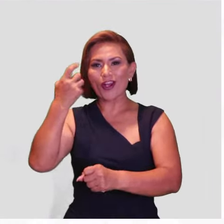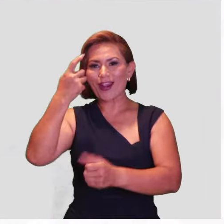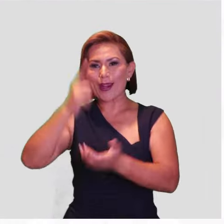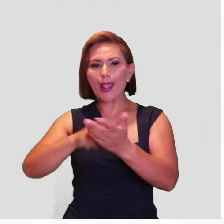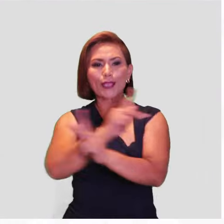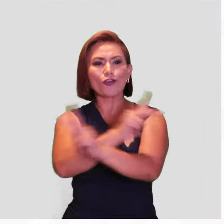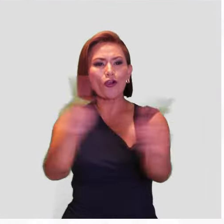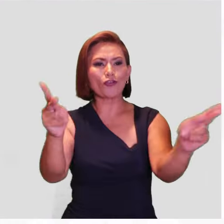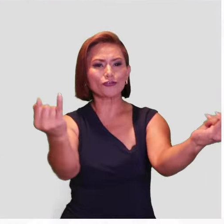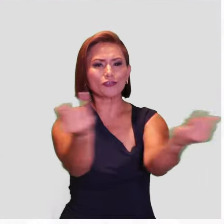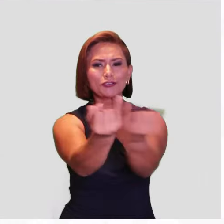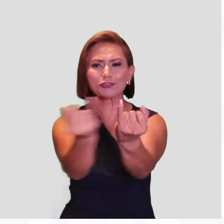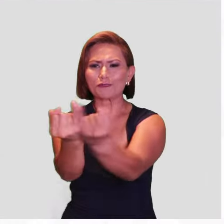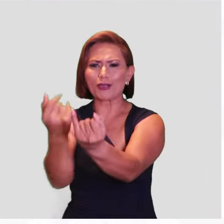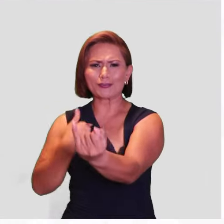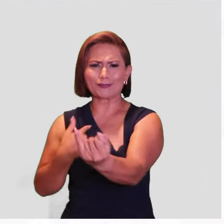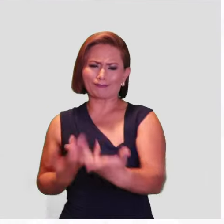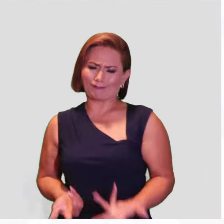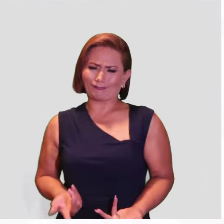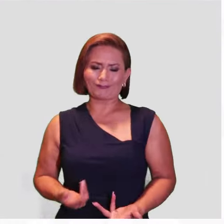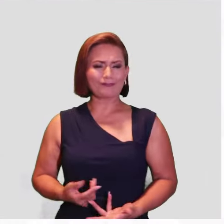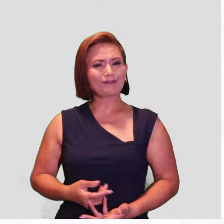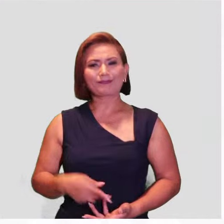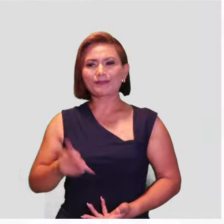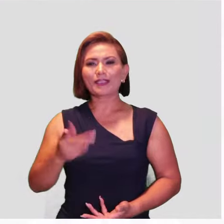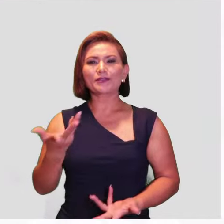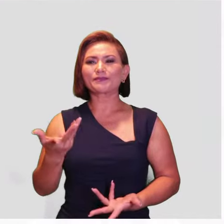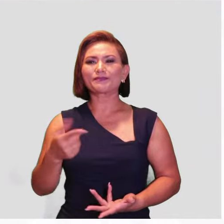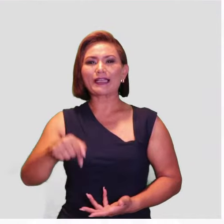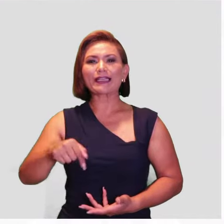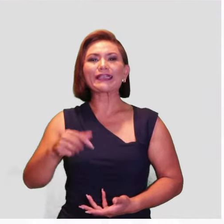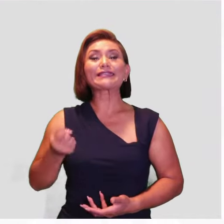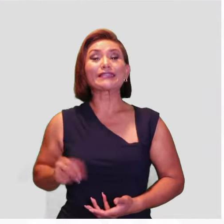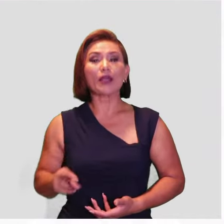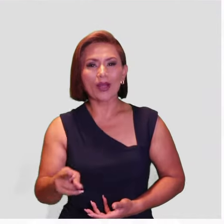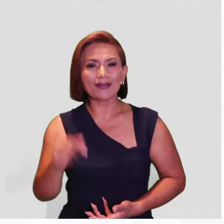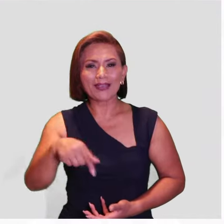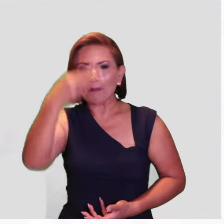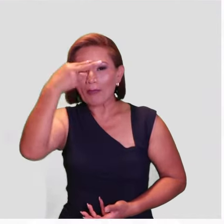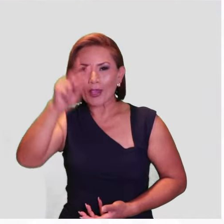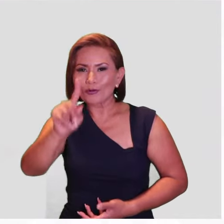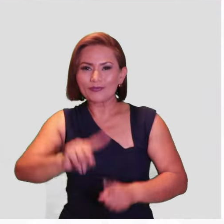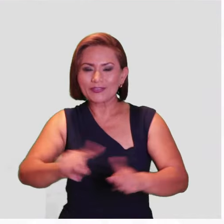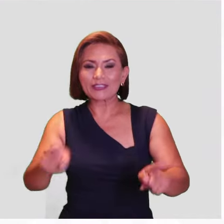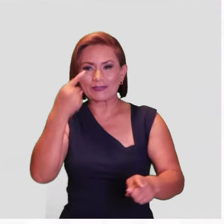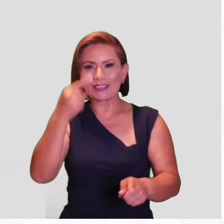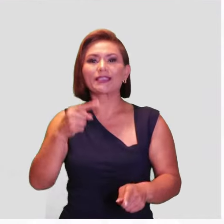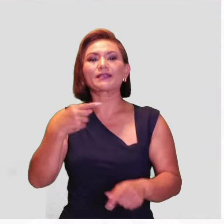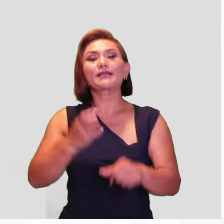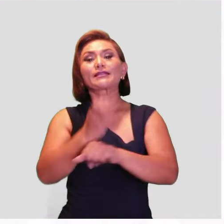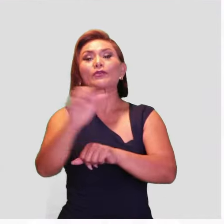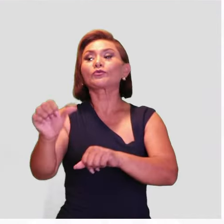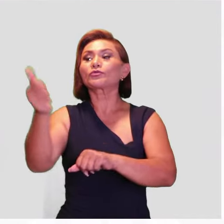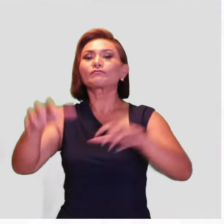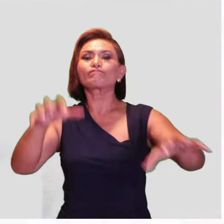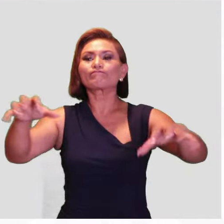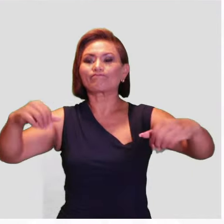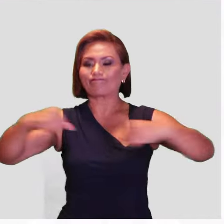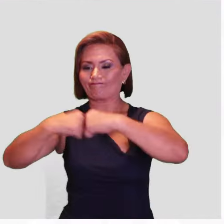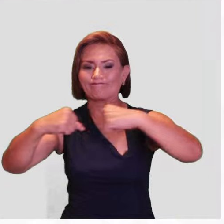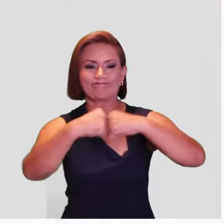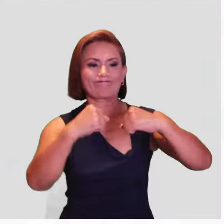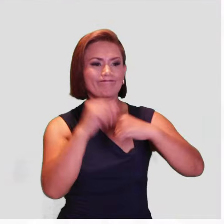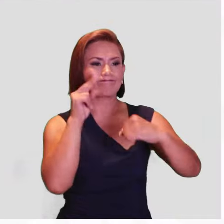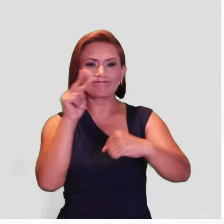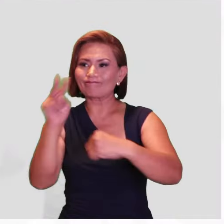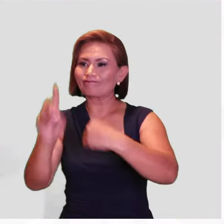Y bueno, pues todo lo que toca Morena lo estropea. Lo estamos viendo en los estados vecinos. Y aparte de eso, aquí propone un